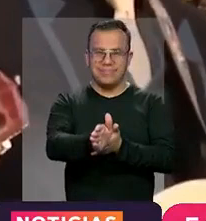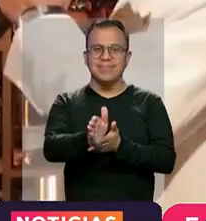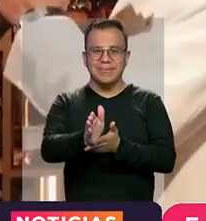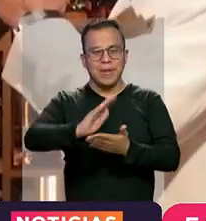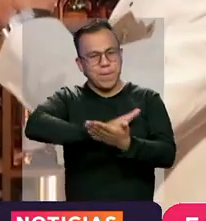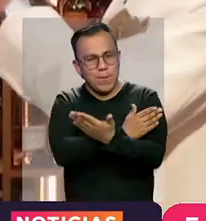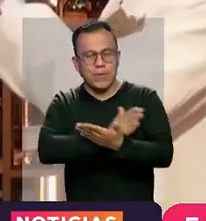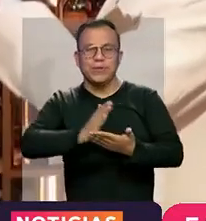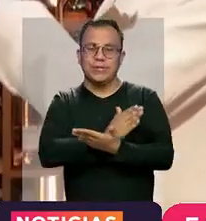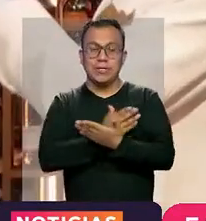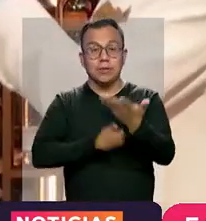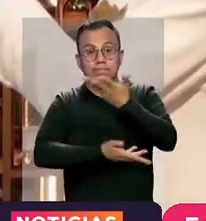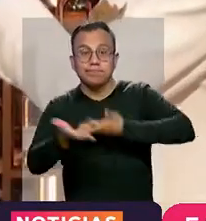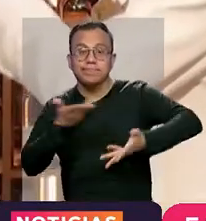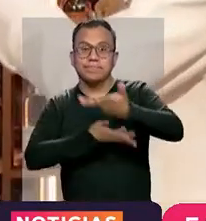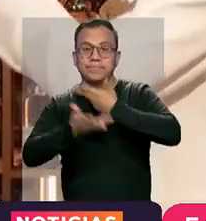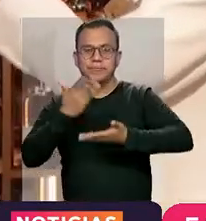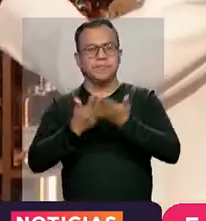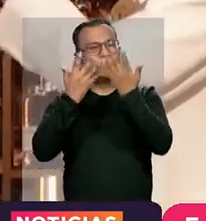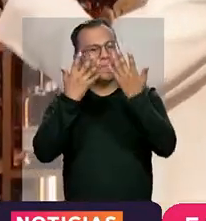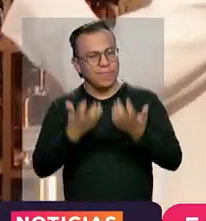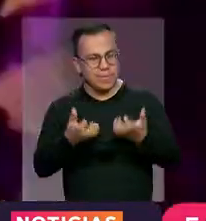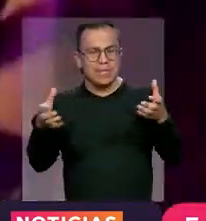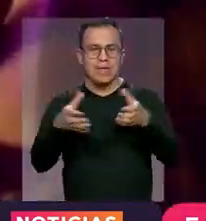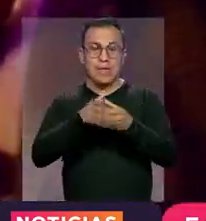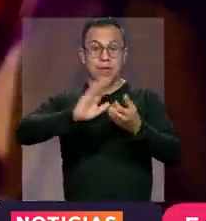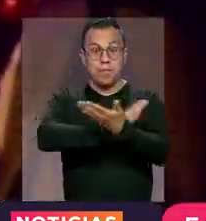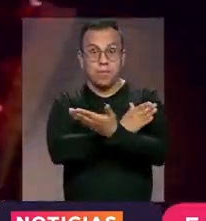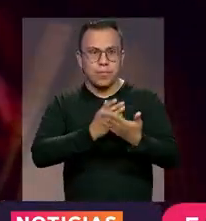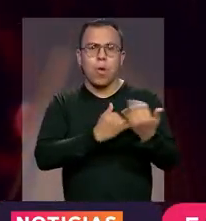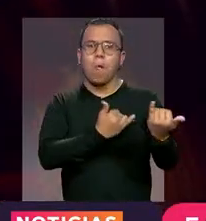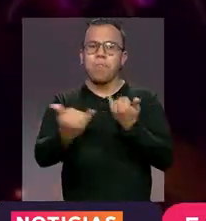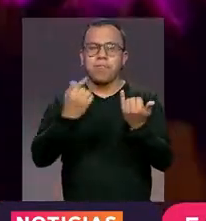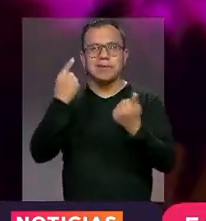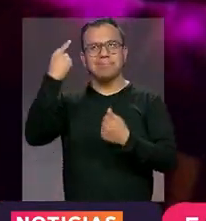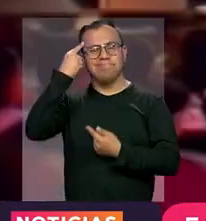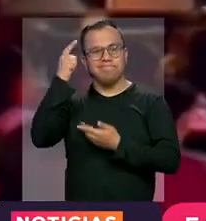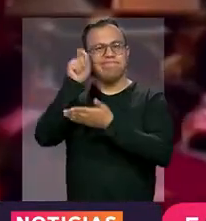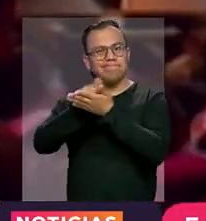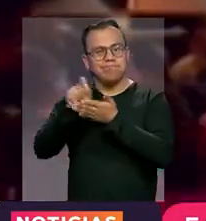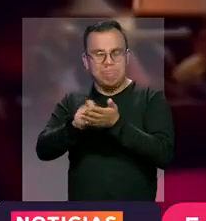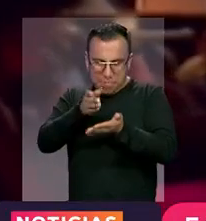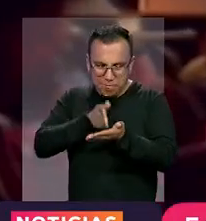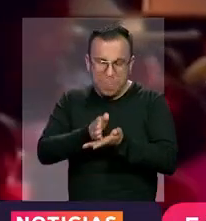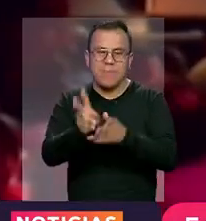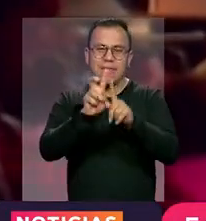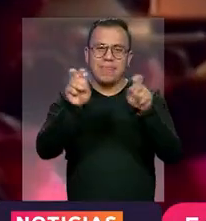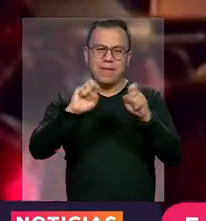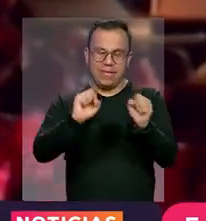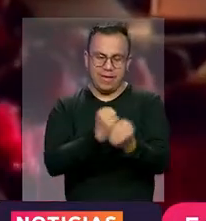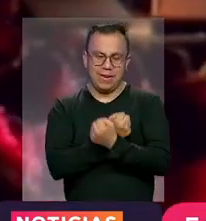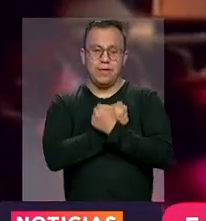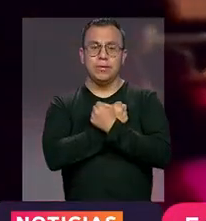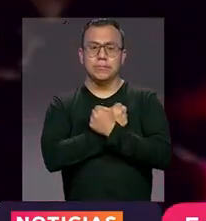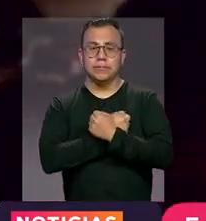y compartió con sus seguidores el deseo de materializar canciones que rondaban en su cabeza para seguir hablando del amor.